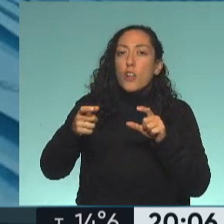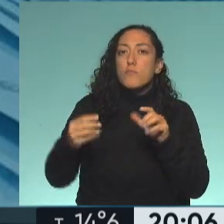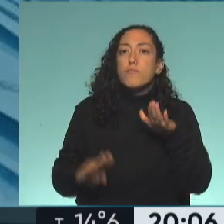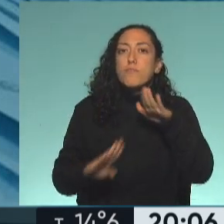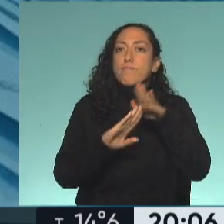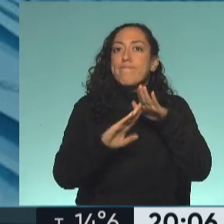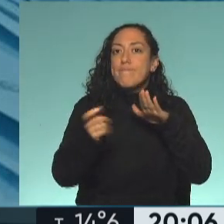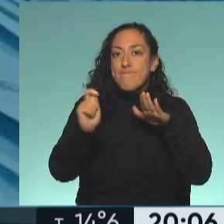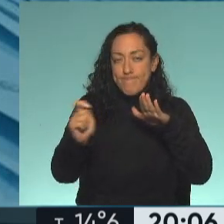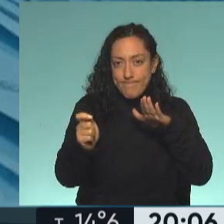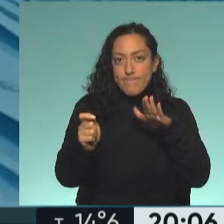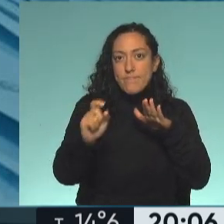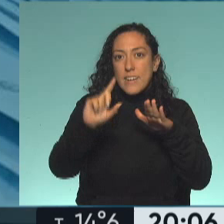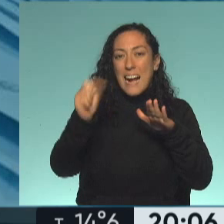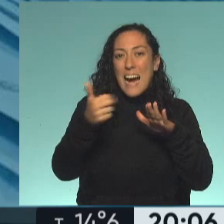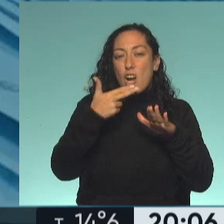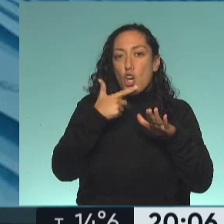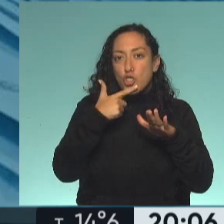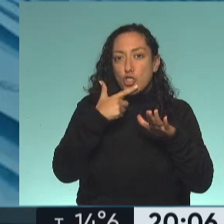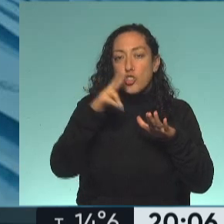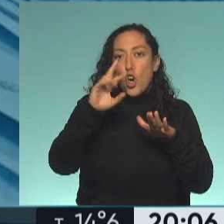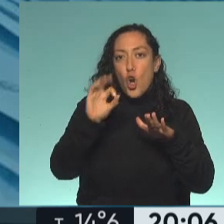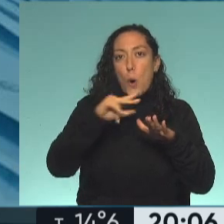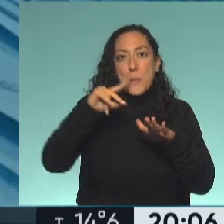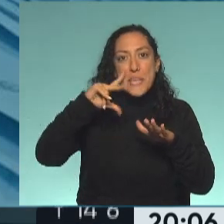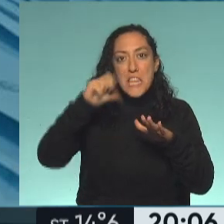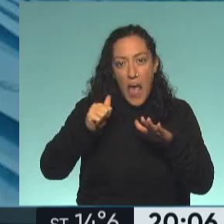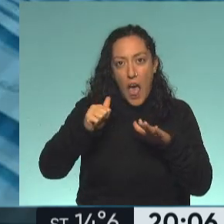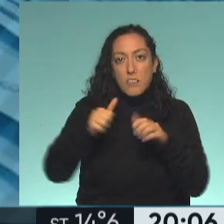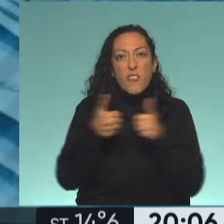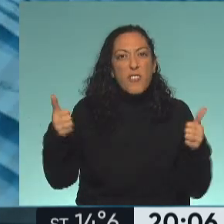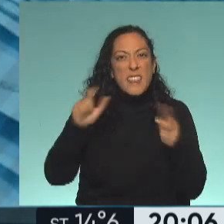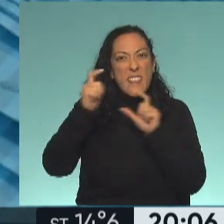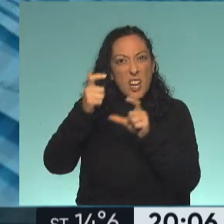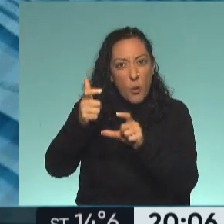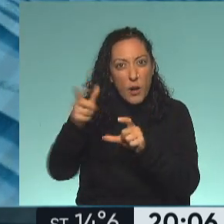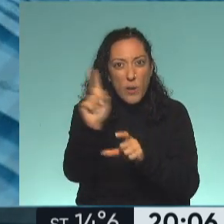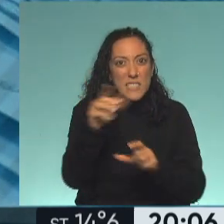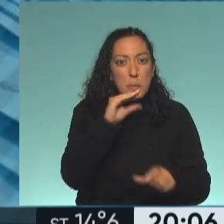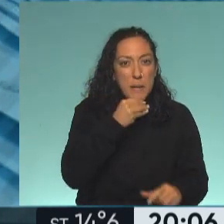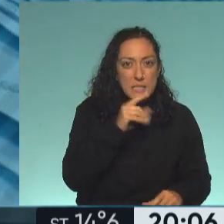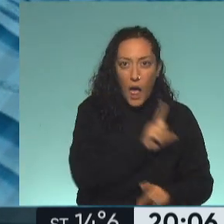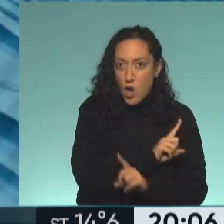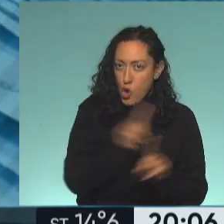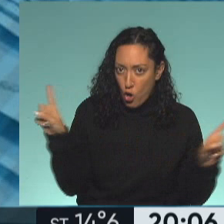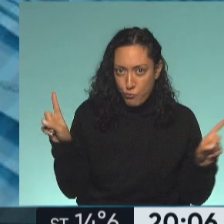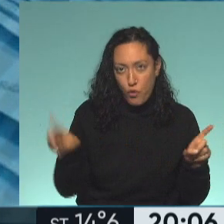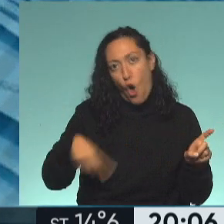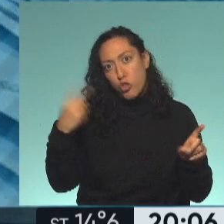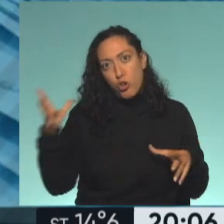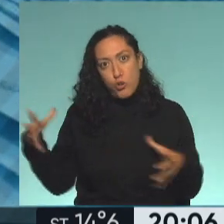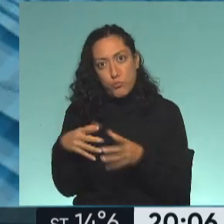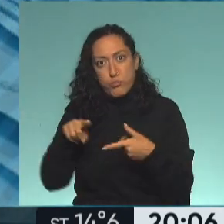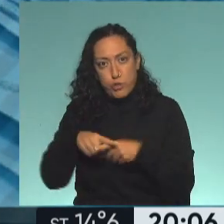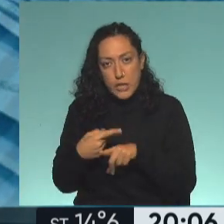referente ahora a Carlos Rovira, pero no es un Frente Renovador que tenga que ver con Sergio Massa, vamos a hacer aclarar esto, ¿no? Es